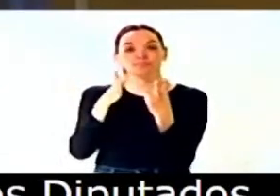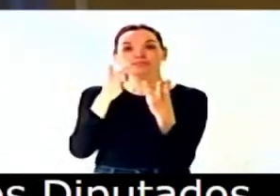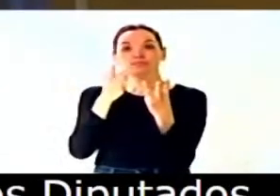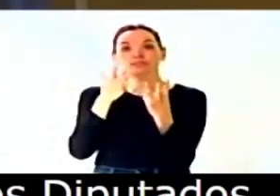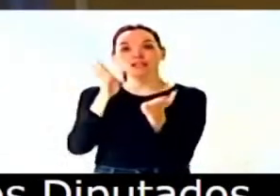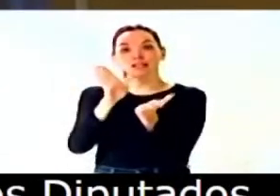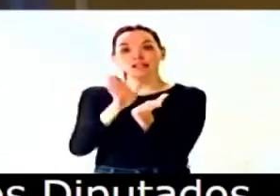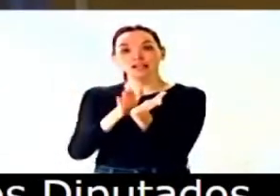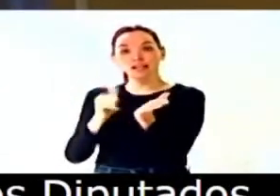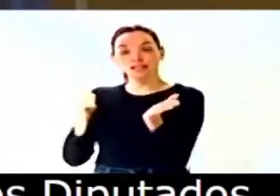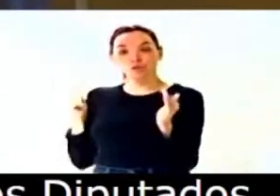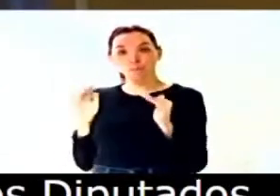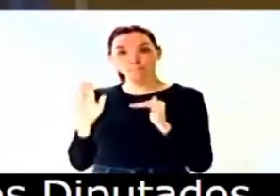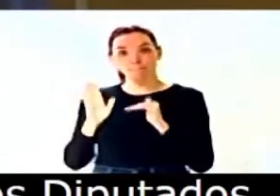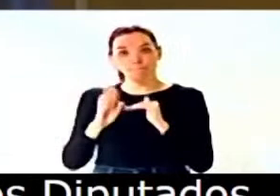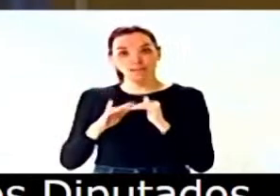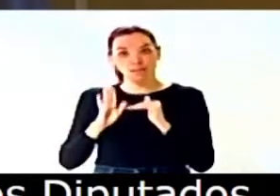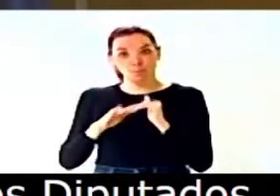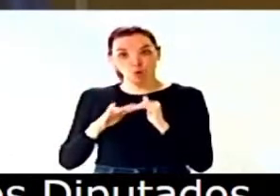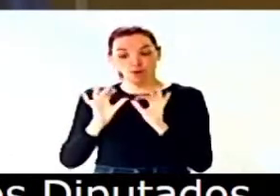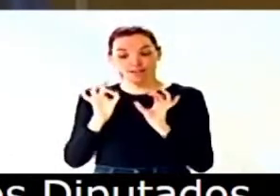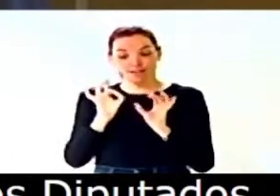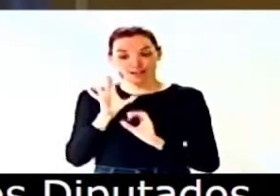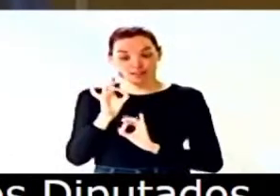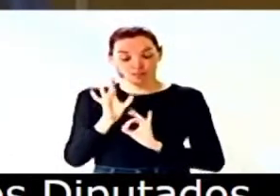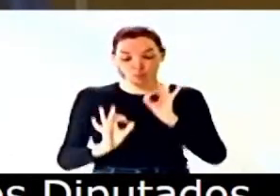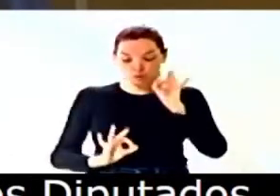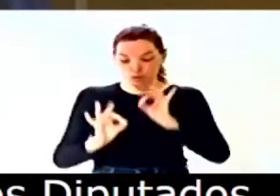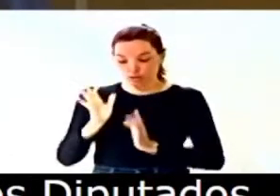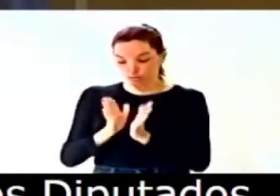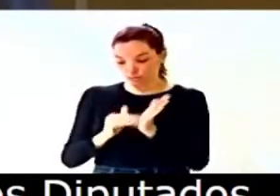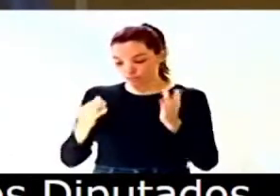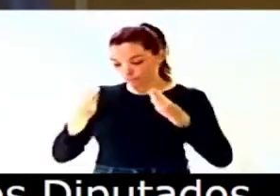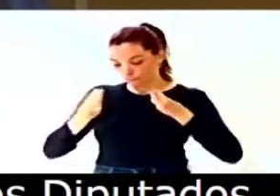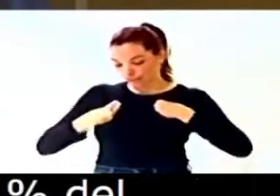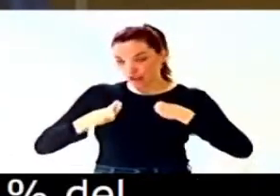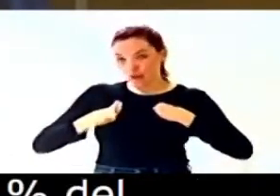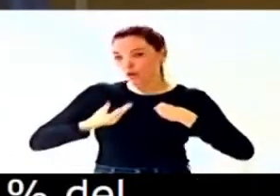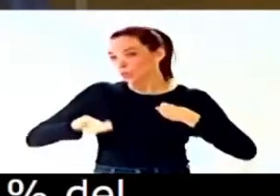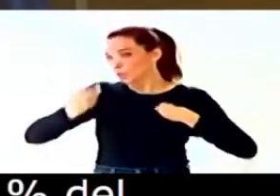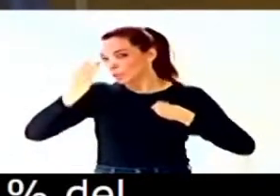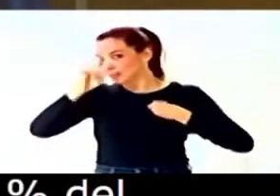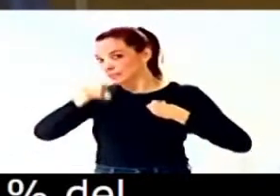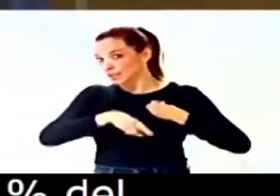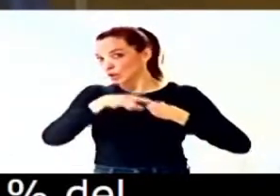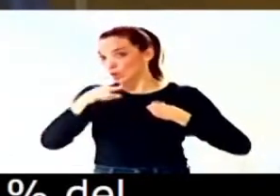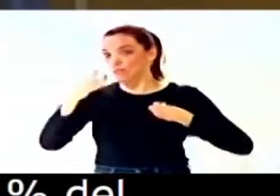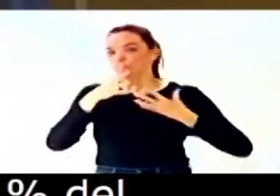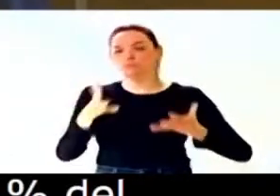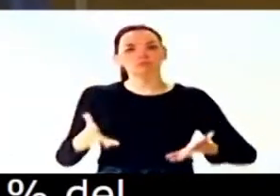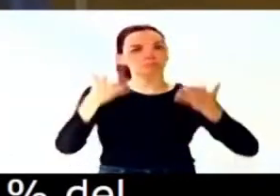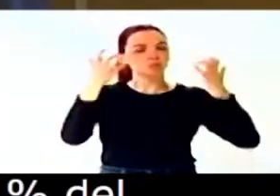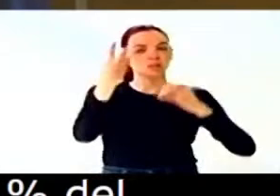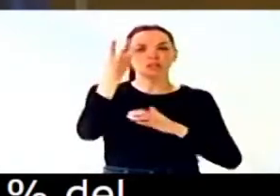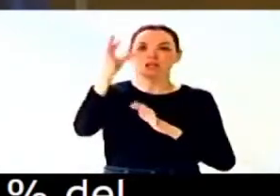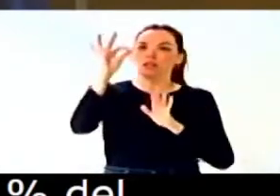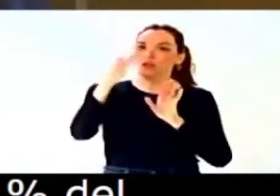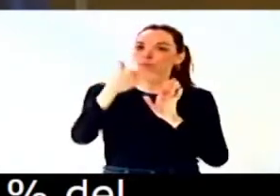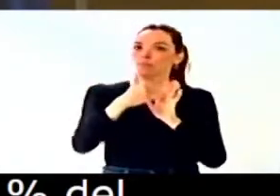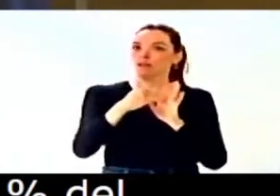mínimo vital, el 15% del ingreso mínimo vital, que esto beneficia a 30.000 familias en